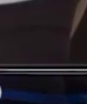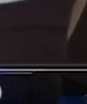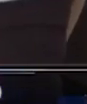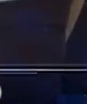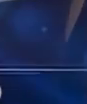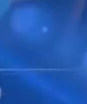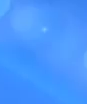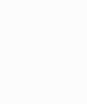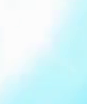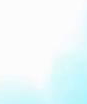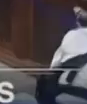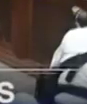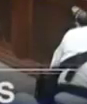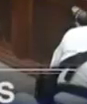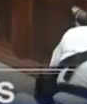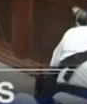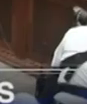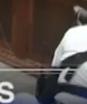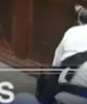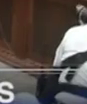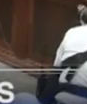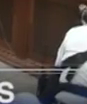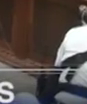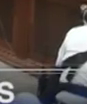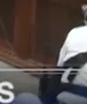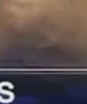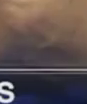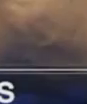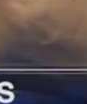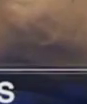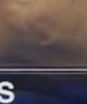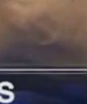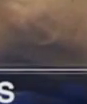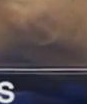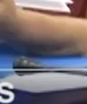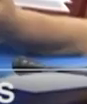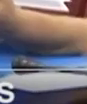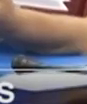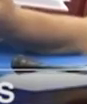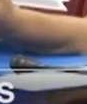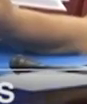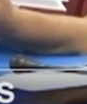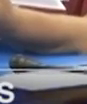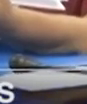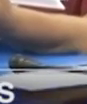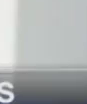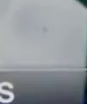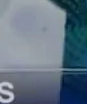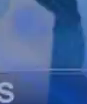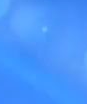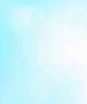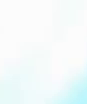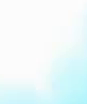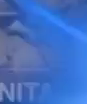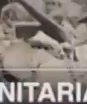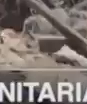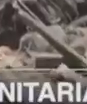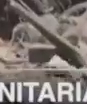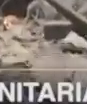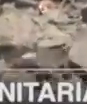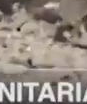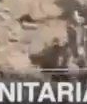de 24 horas. 70 organizaciones políticas podrán participar en las elecciones de 2017. Y